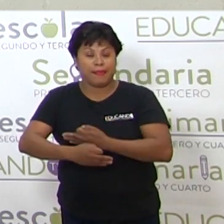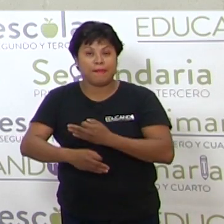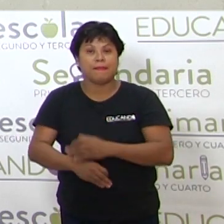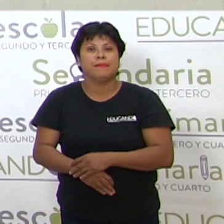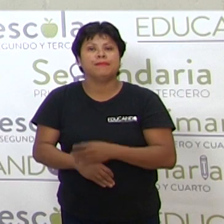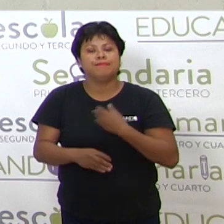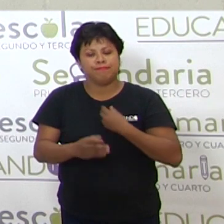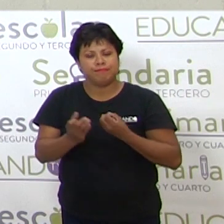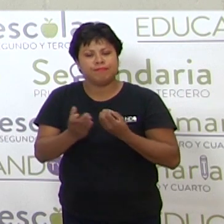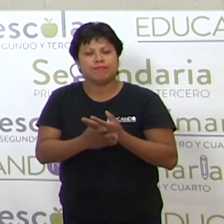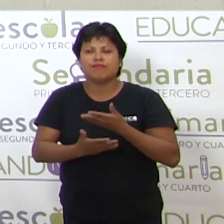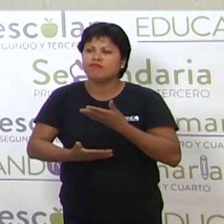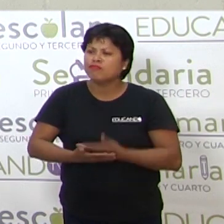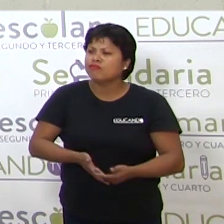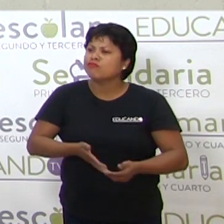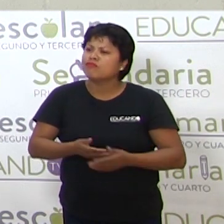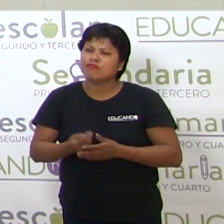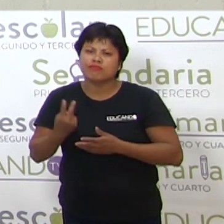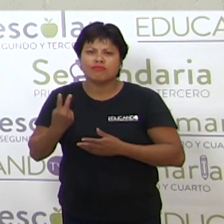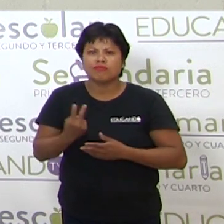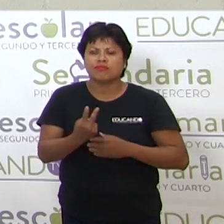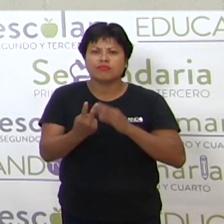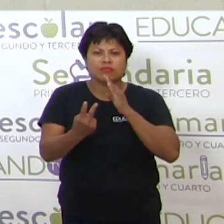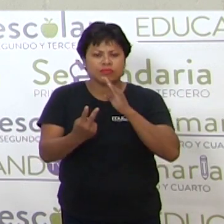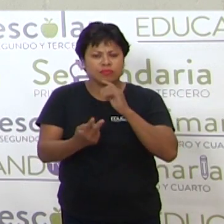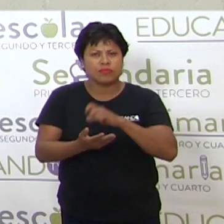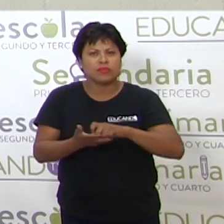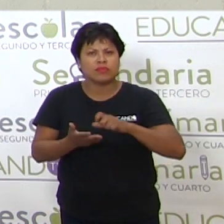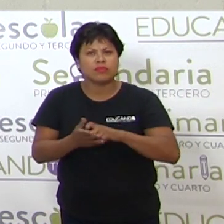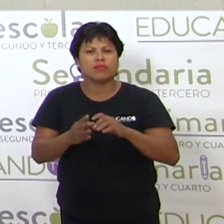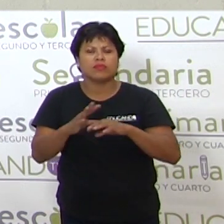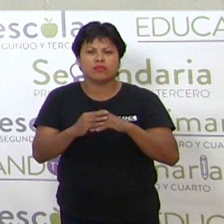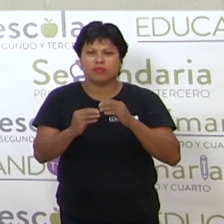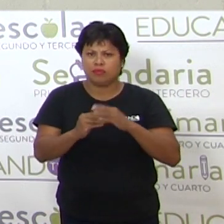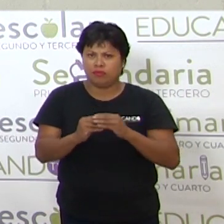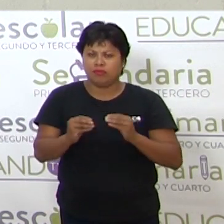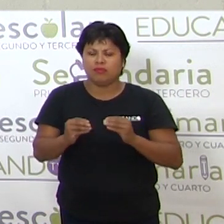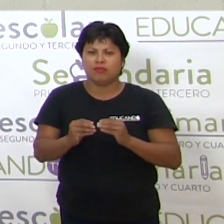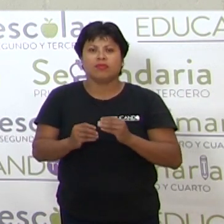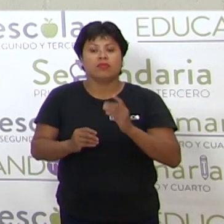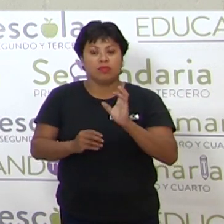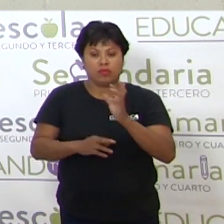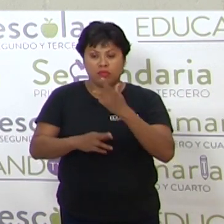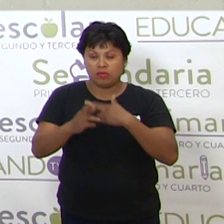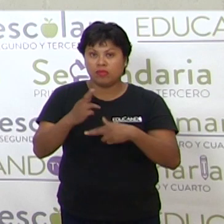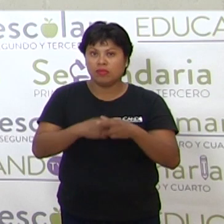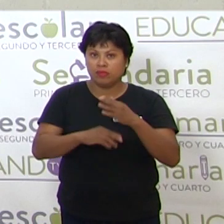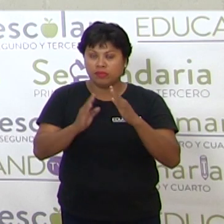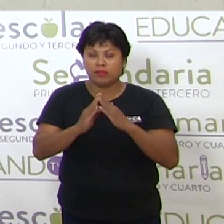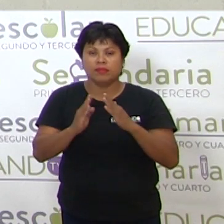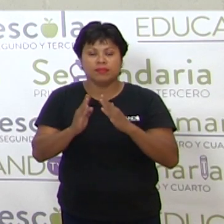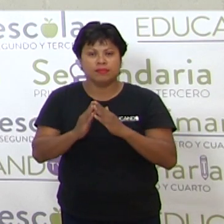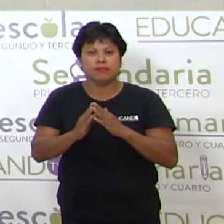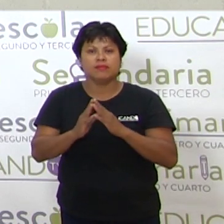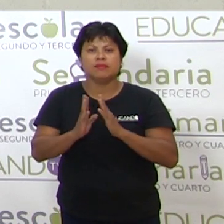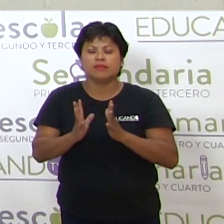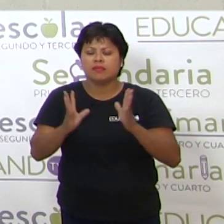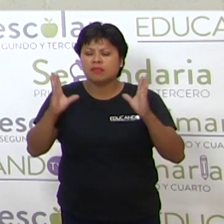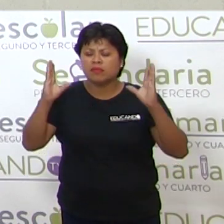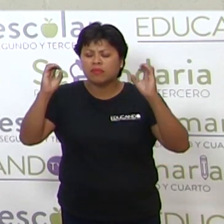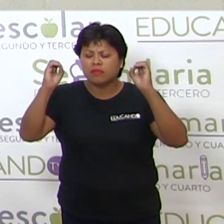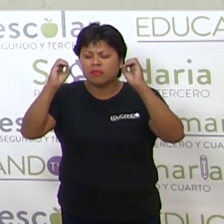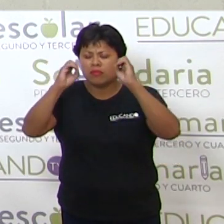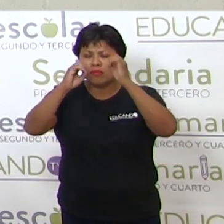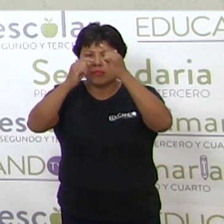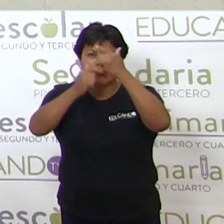salí a caminar con mamá a comprar frutas al regresar a casa ya se había hecho de